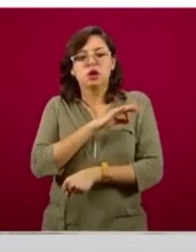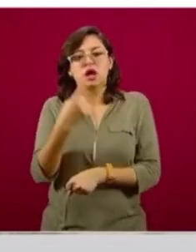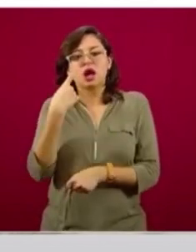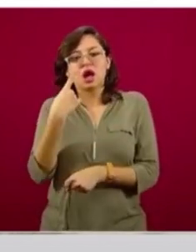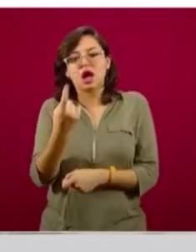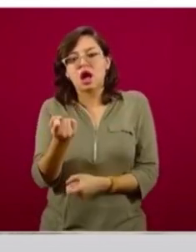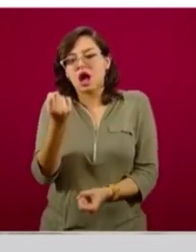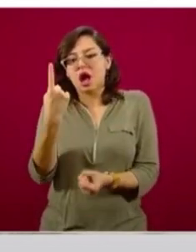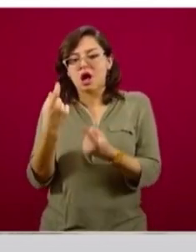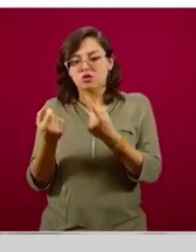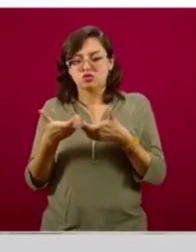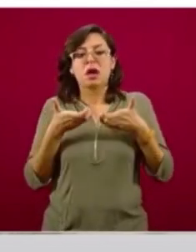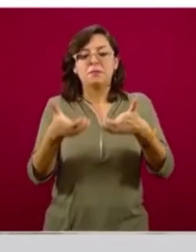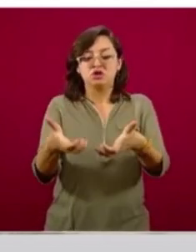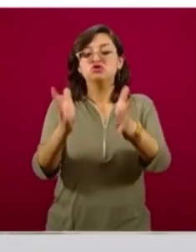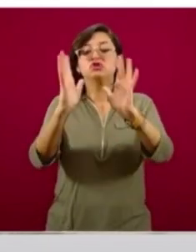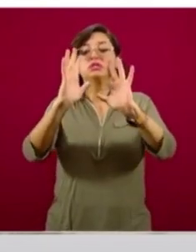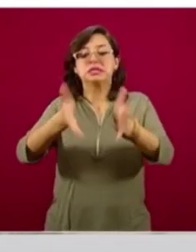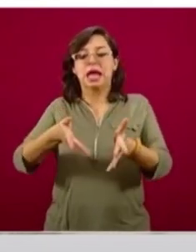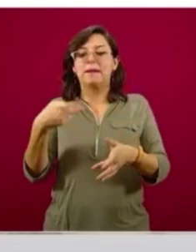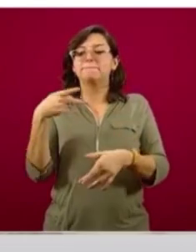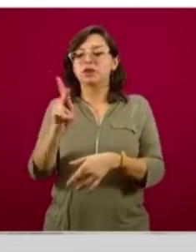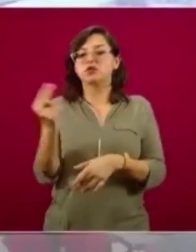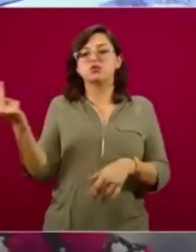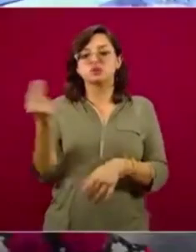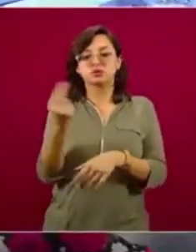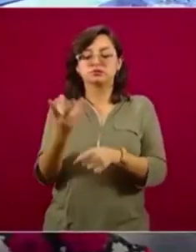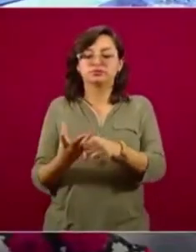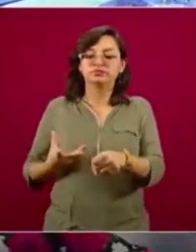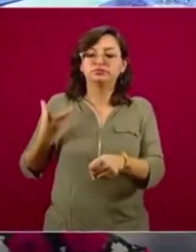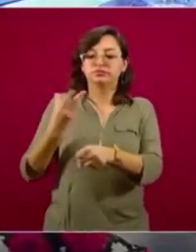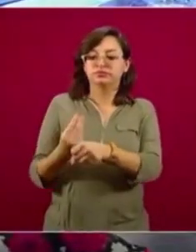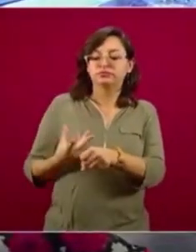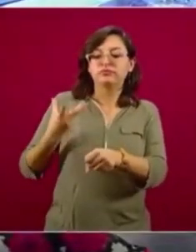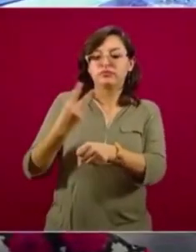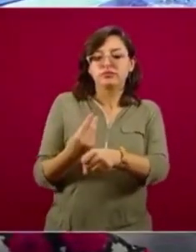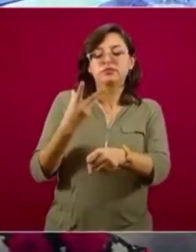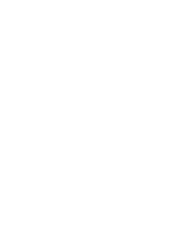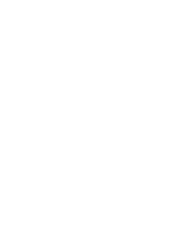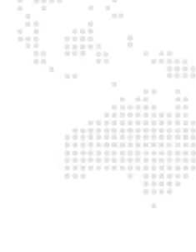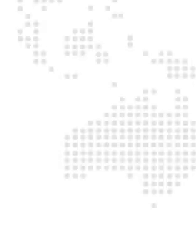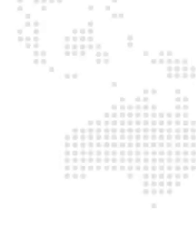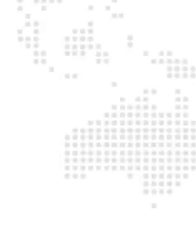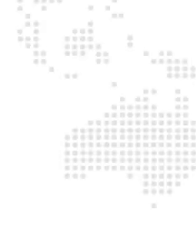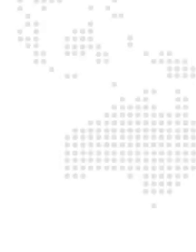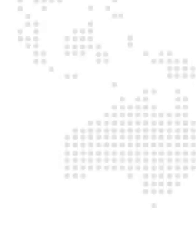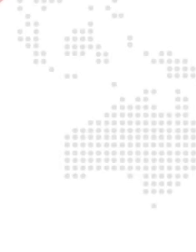de rehabilitación para que no se deteriorara lo que ya se había trabajado.